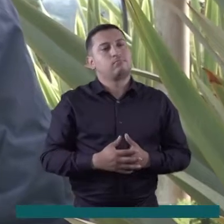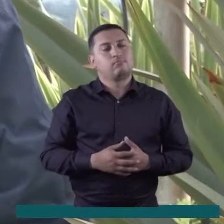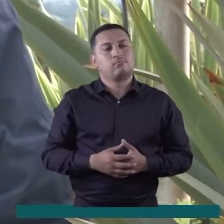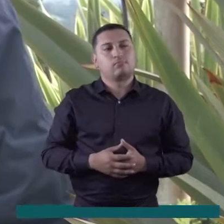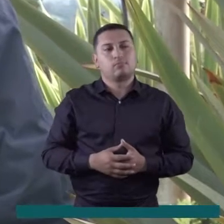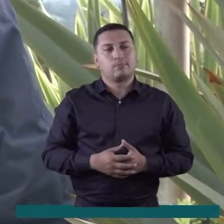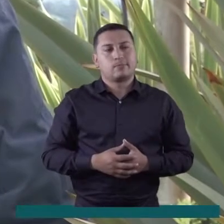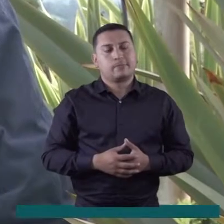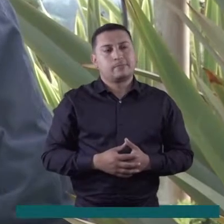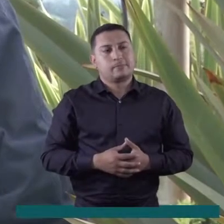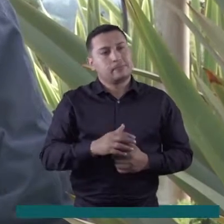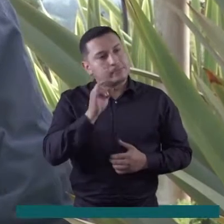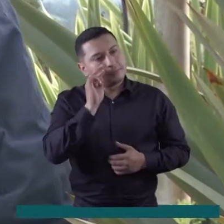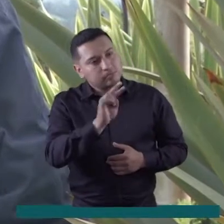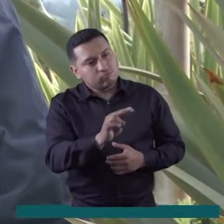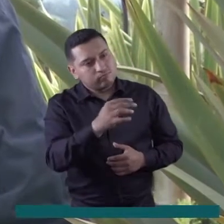ella